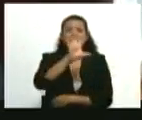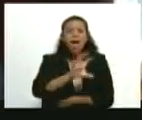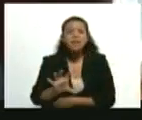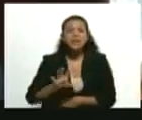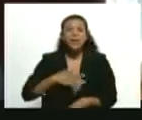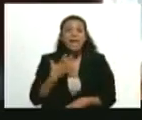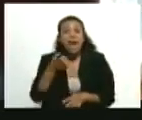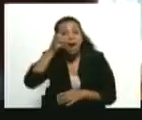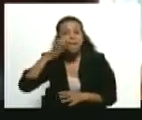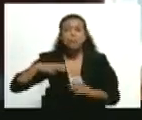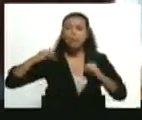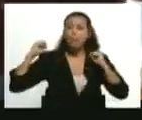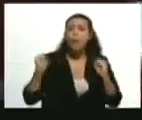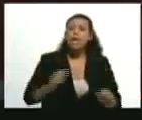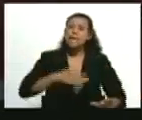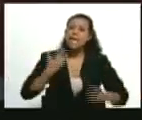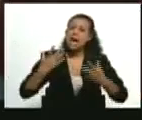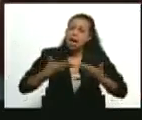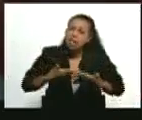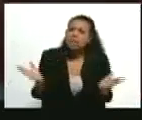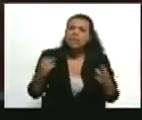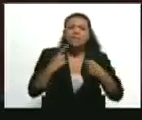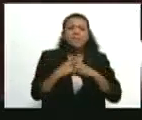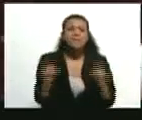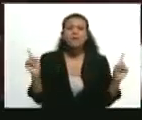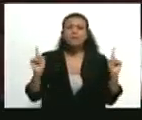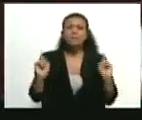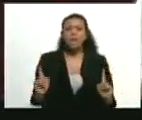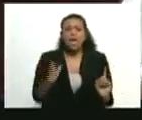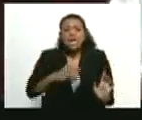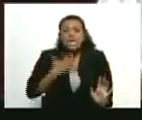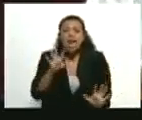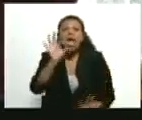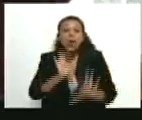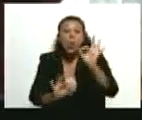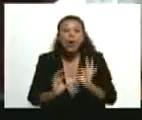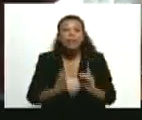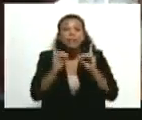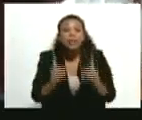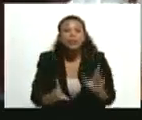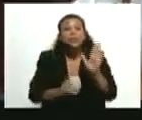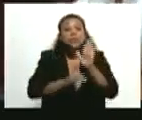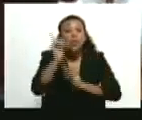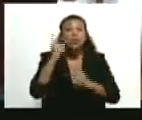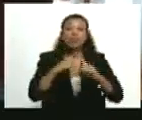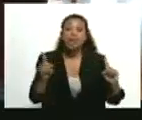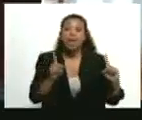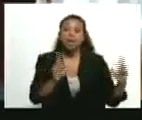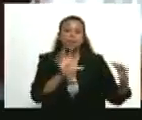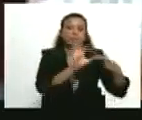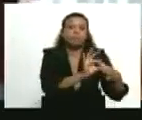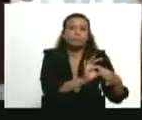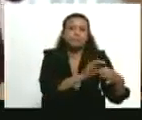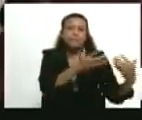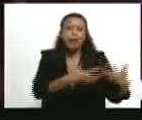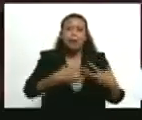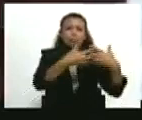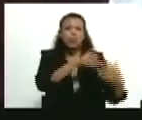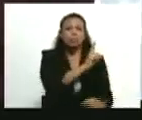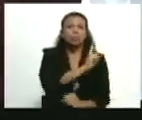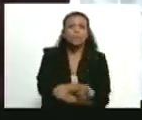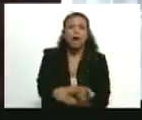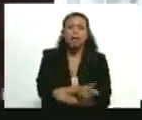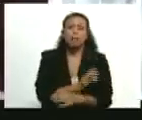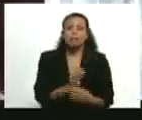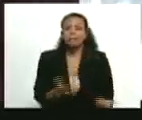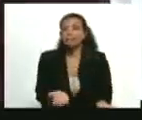que los pueblos se levanten y quieran ofrecer y quieran escoger un desarrollo distinto al que Estados Unidos,